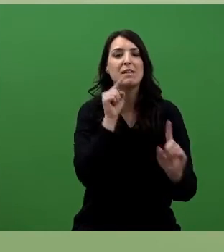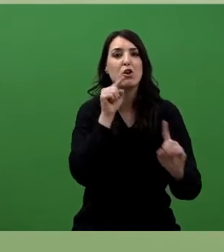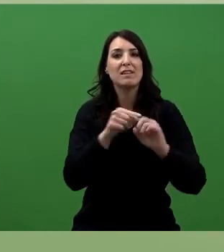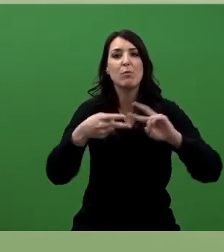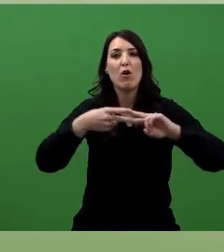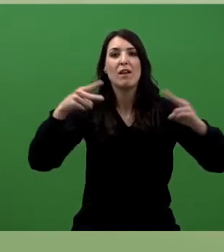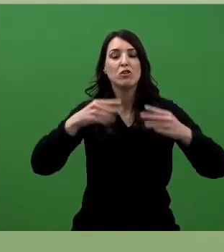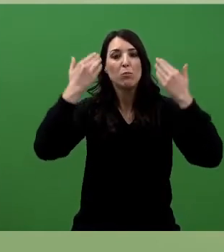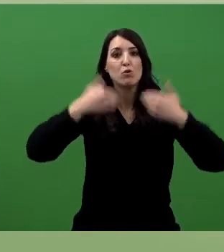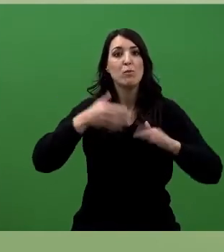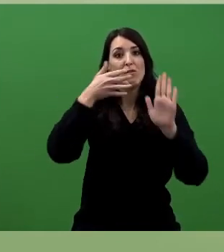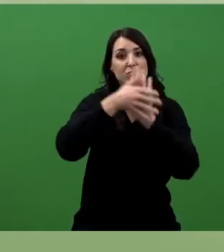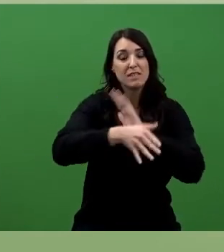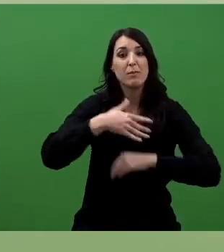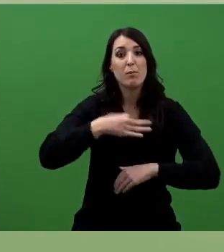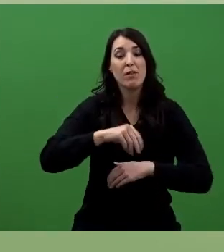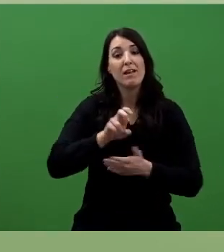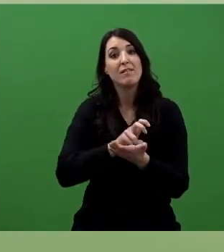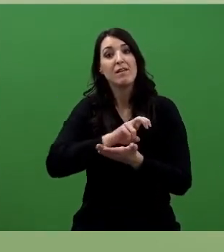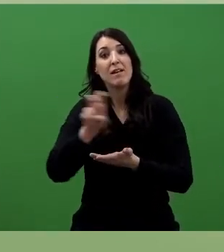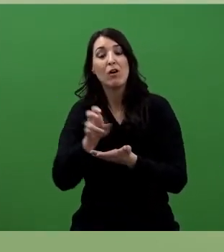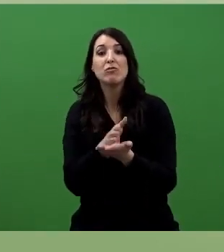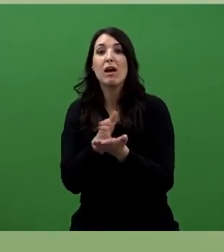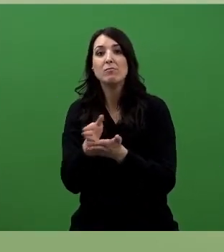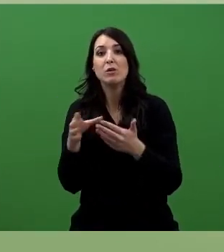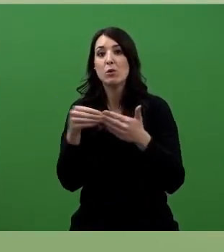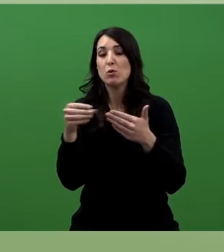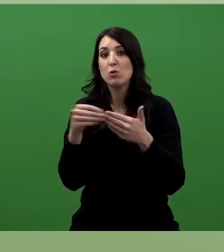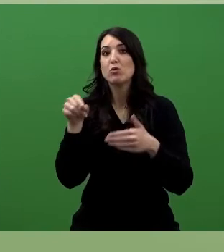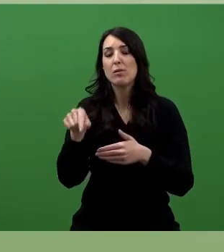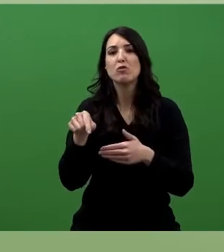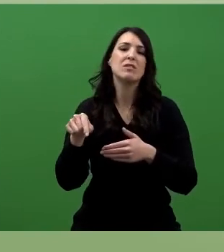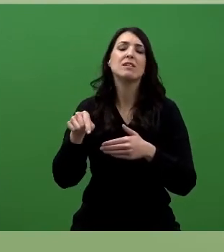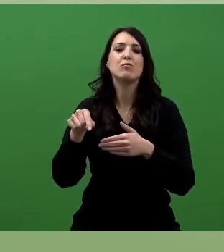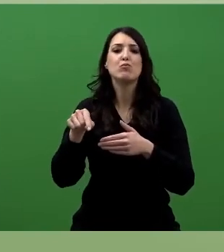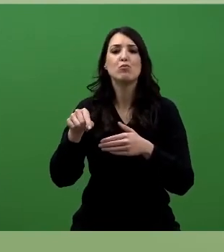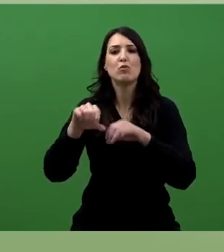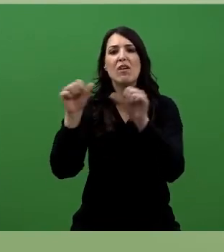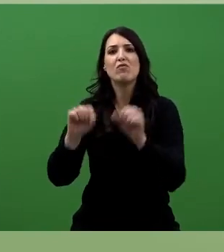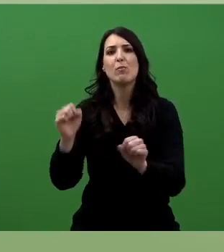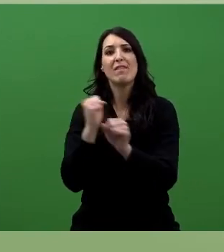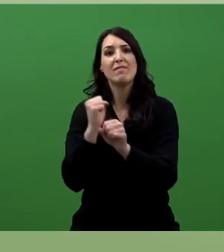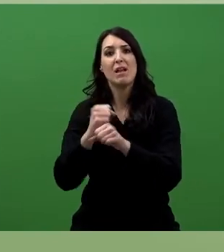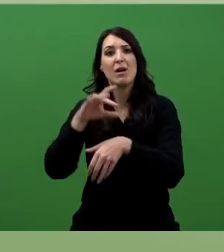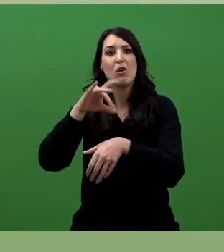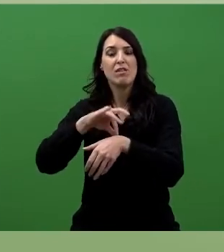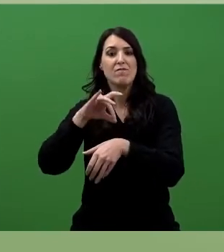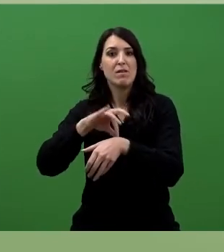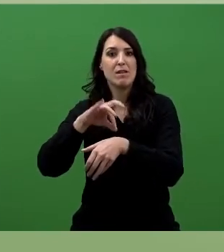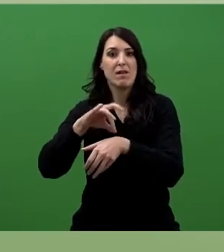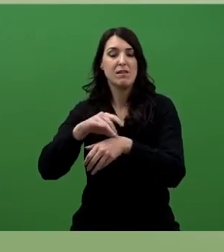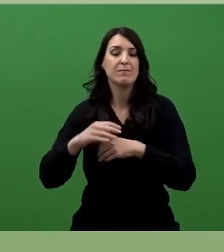fenotipos humanos, y la otra que utilizamos es la ORDO, la Orphanet Rare Disease Ontology, que es una antología de enfermedades